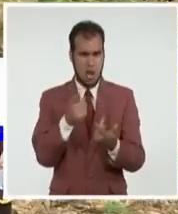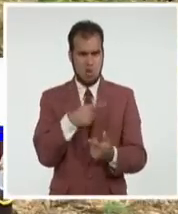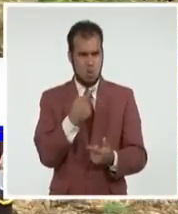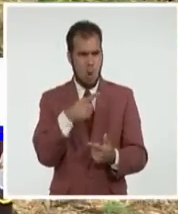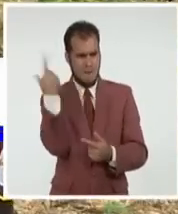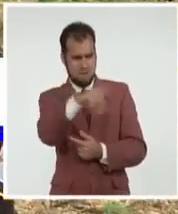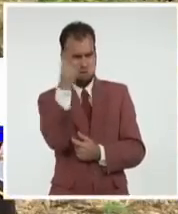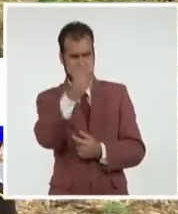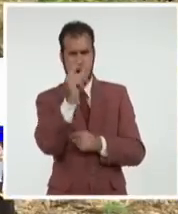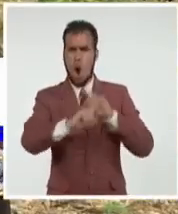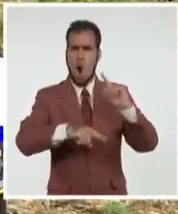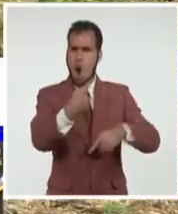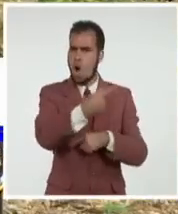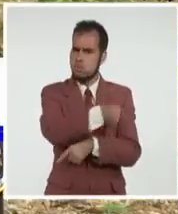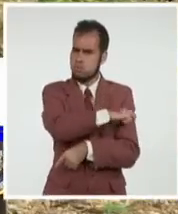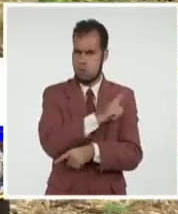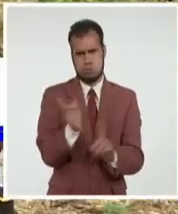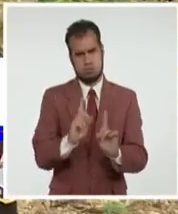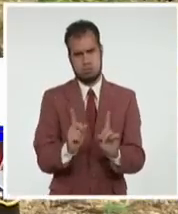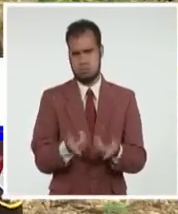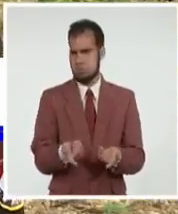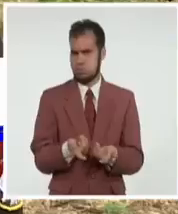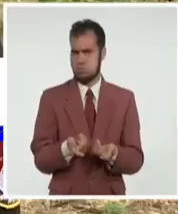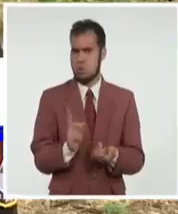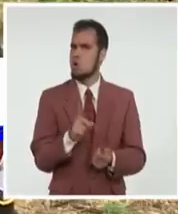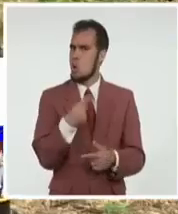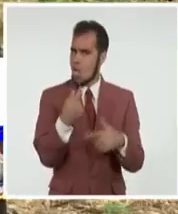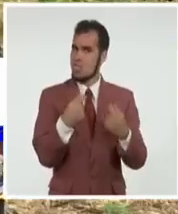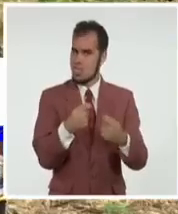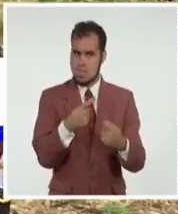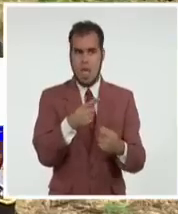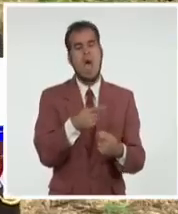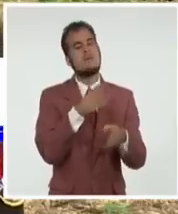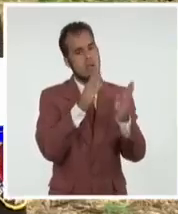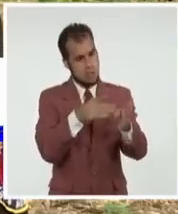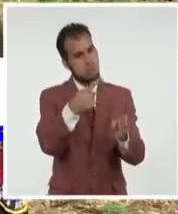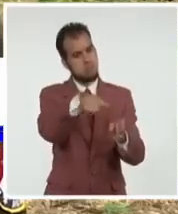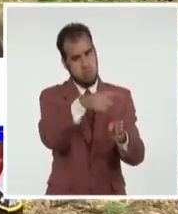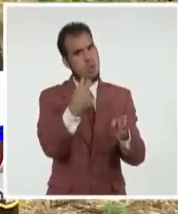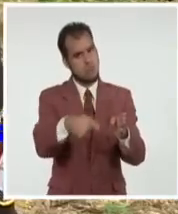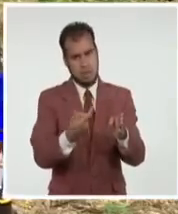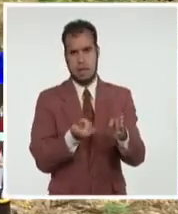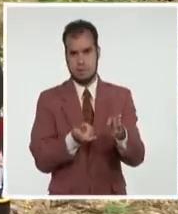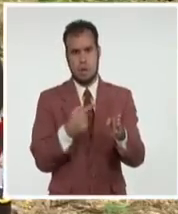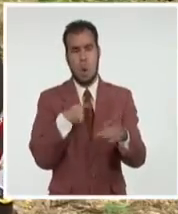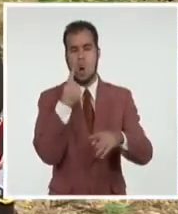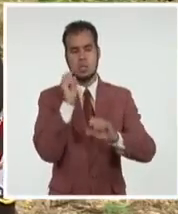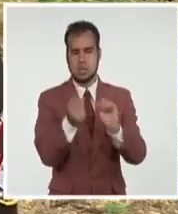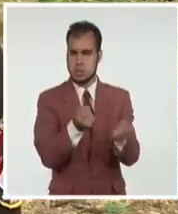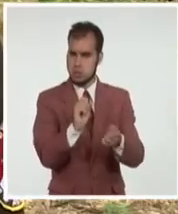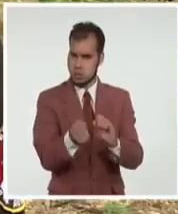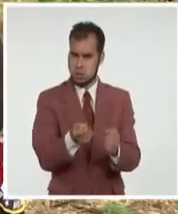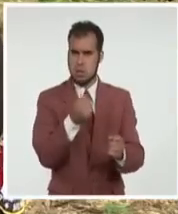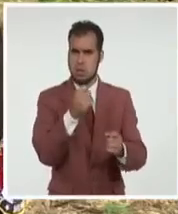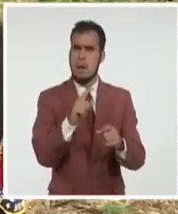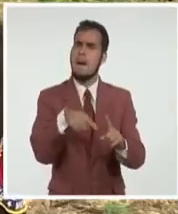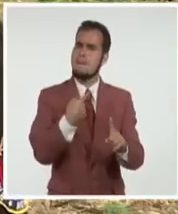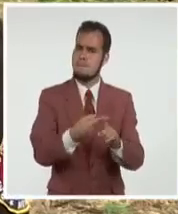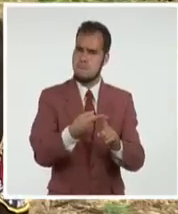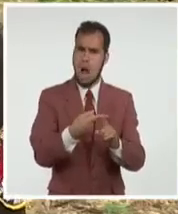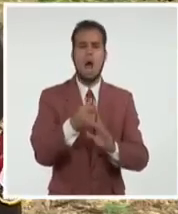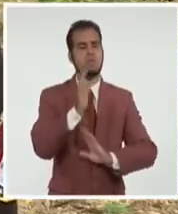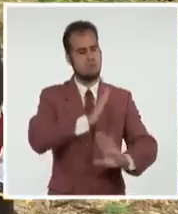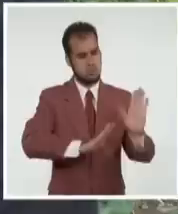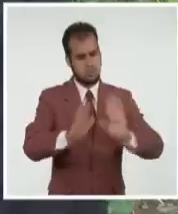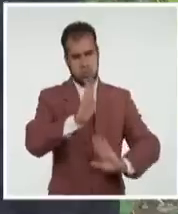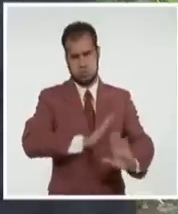ciudadano, sino llevar la obediencia, la disciplina y la protección de todos de nuestros hijos y de